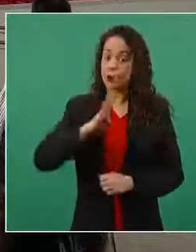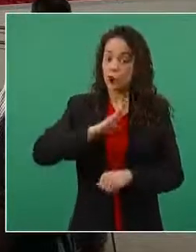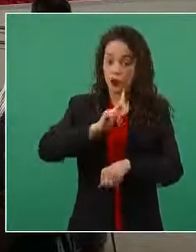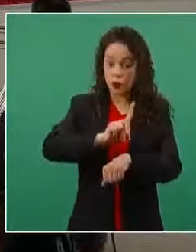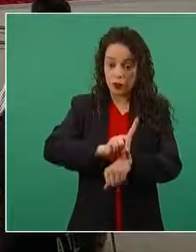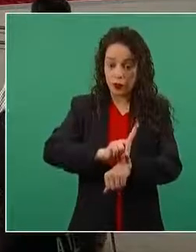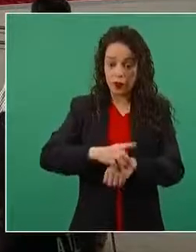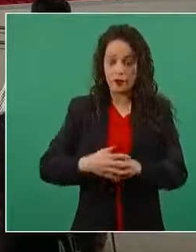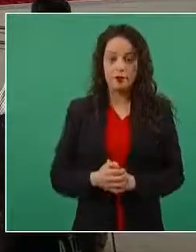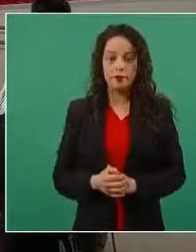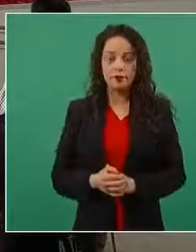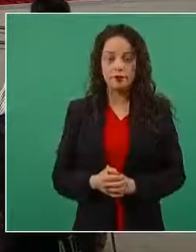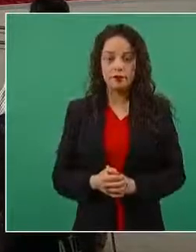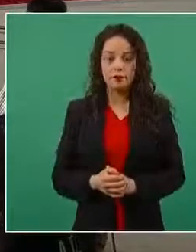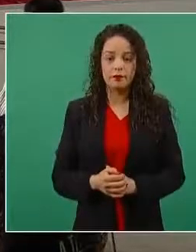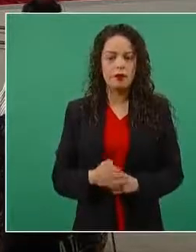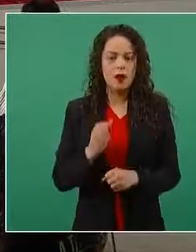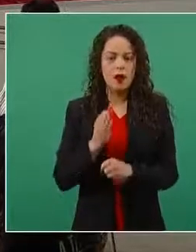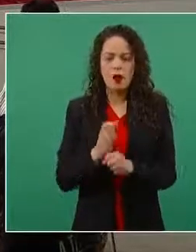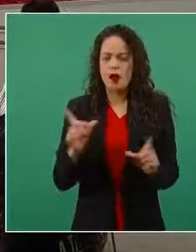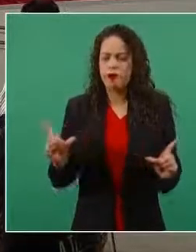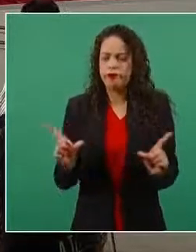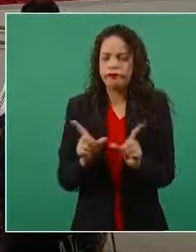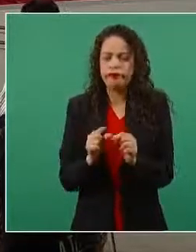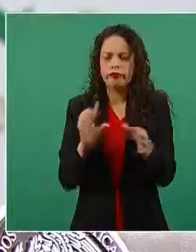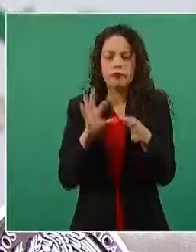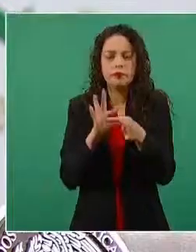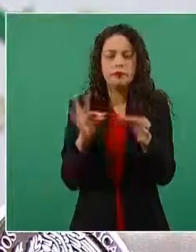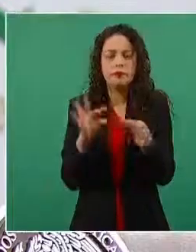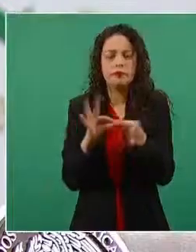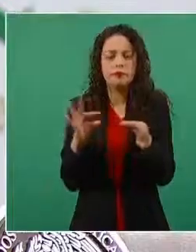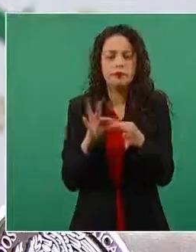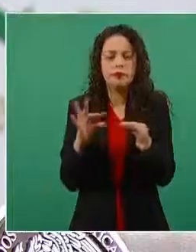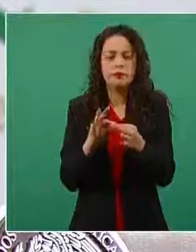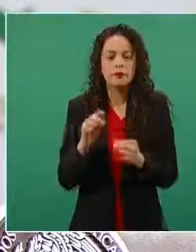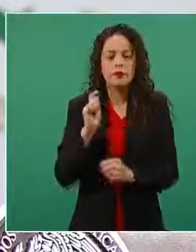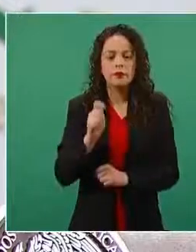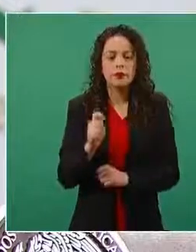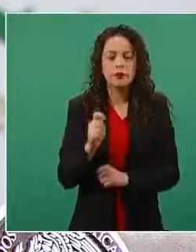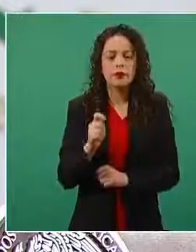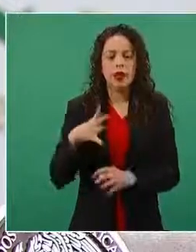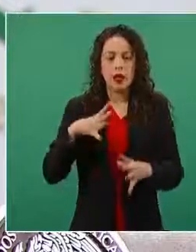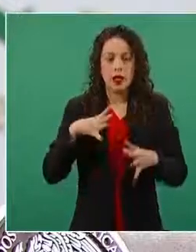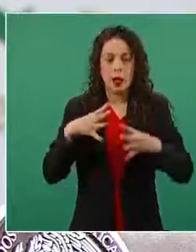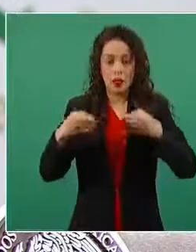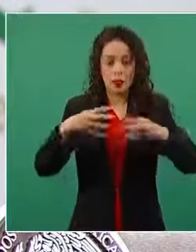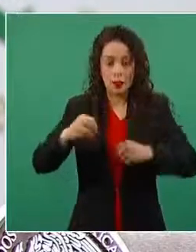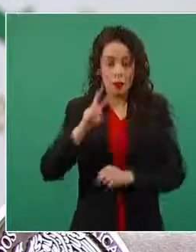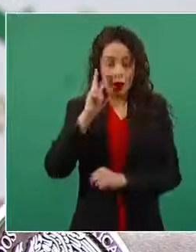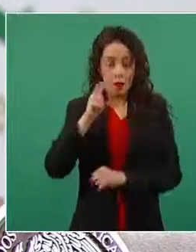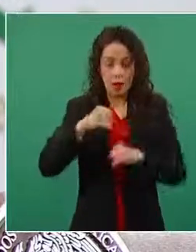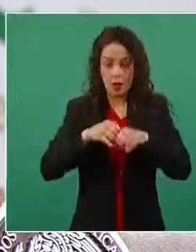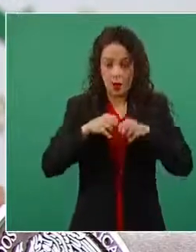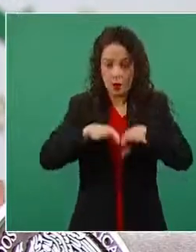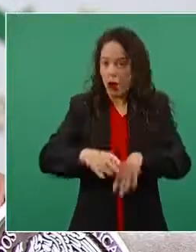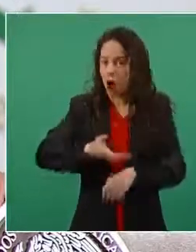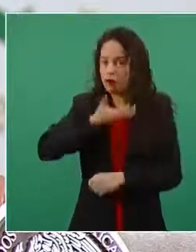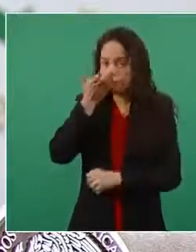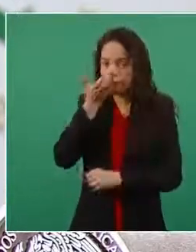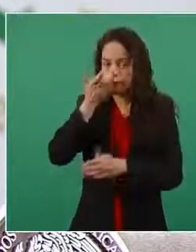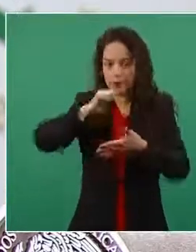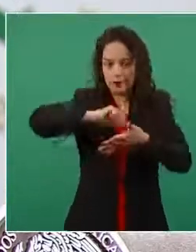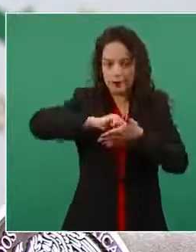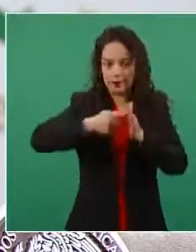días. Vamos a dar una panorámica muy breve sobre el curso de la epidemia. Si podemos ver el informe técnico que presentamos todas